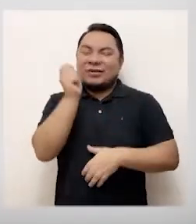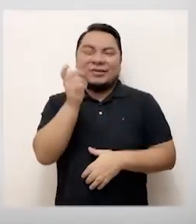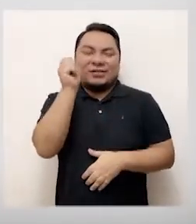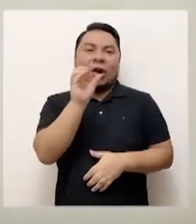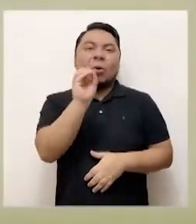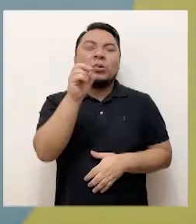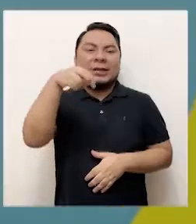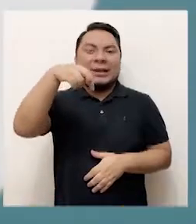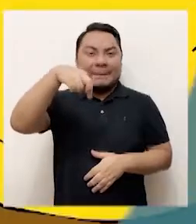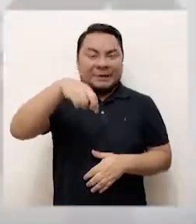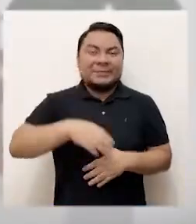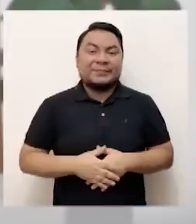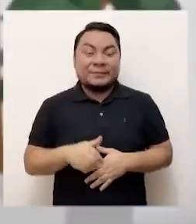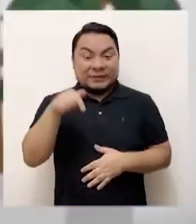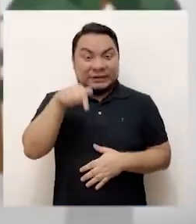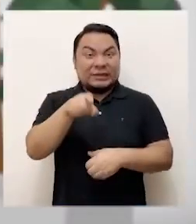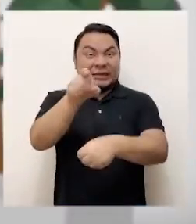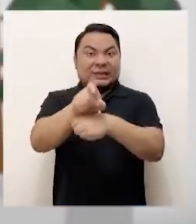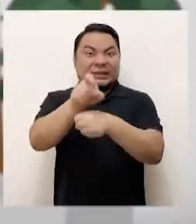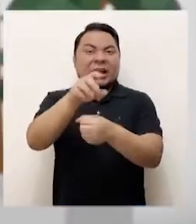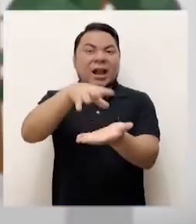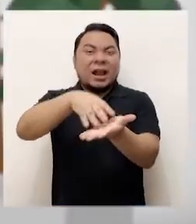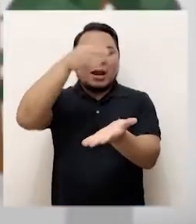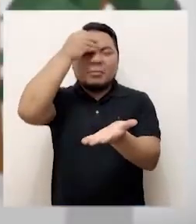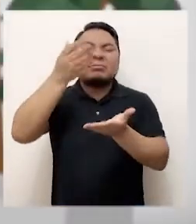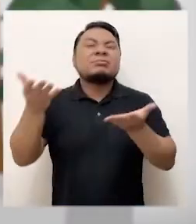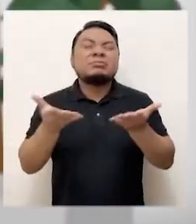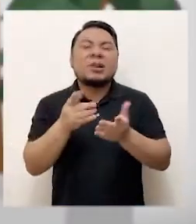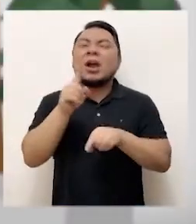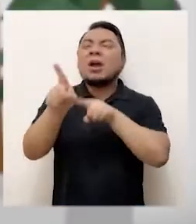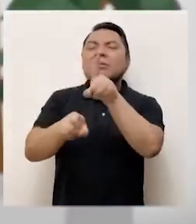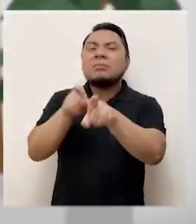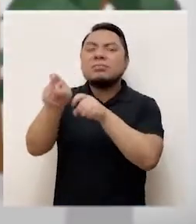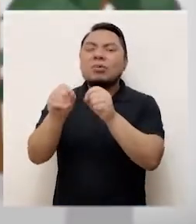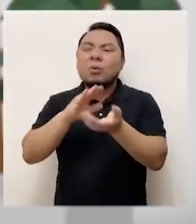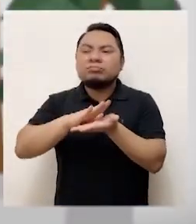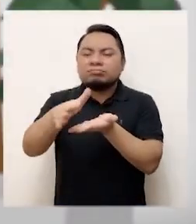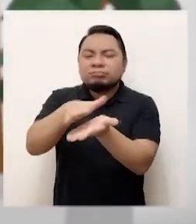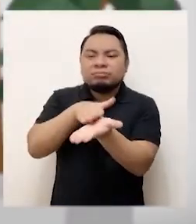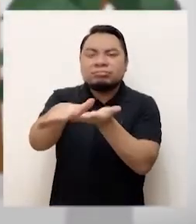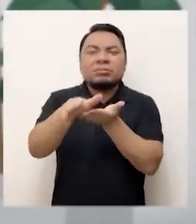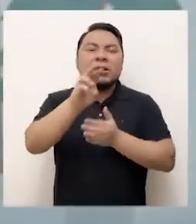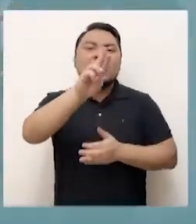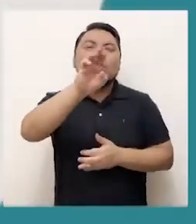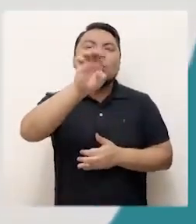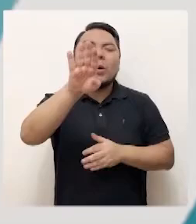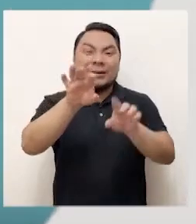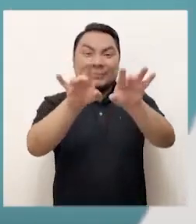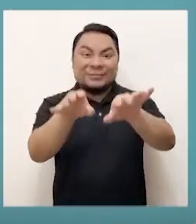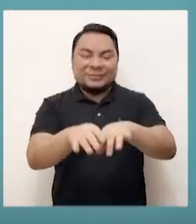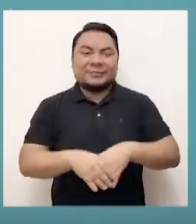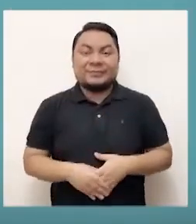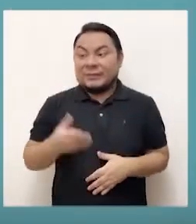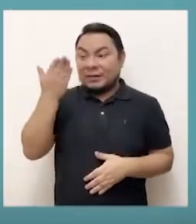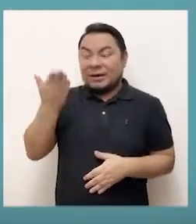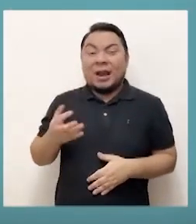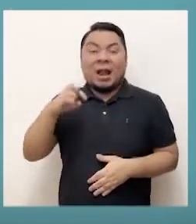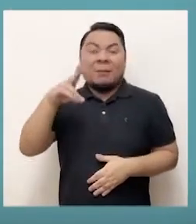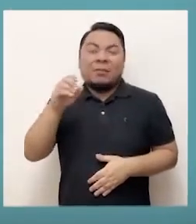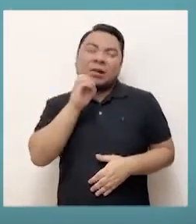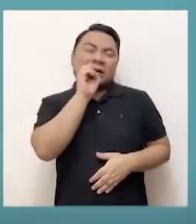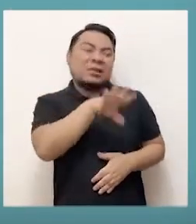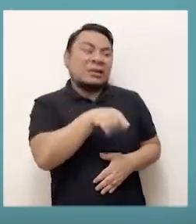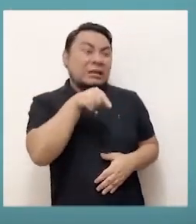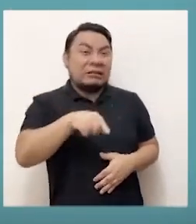ONP. En este tutorial vamos a aprender a realizar consultas y trámites vía web. Pablo le comenta a